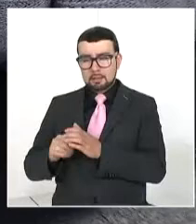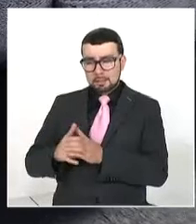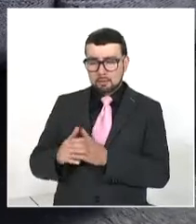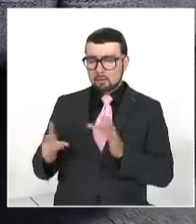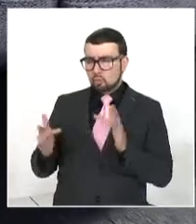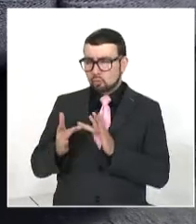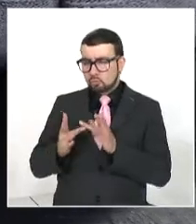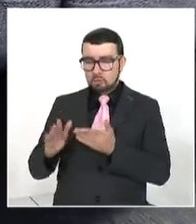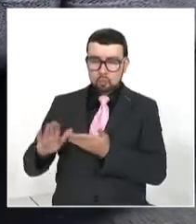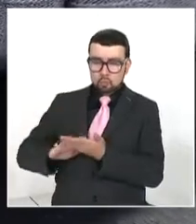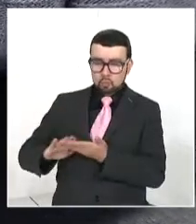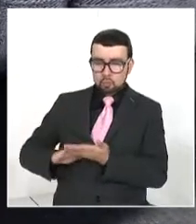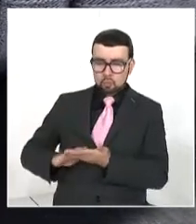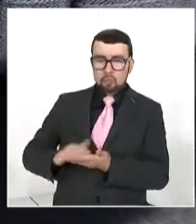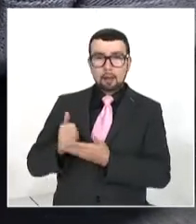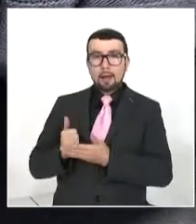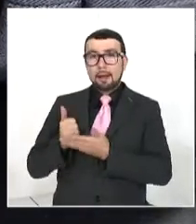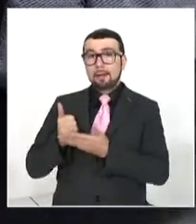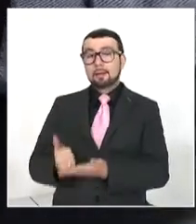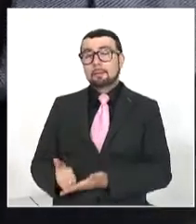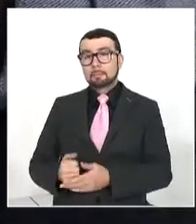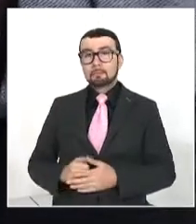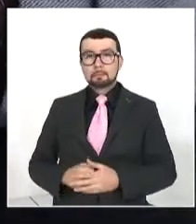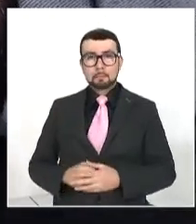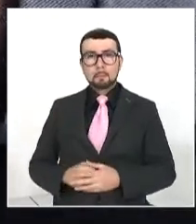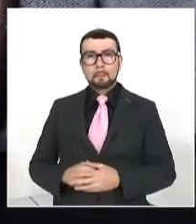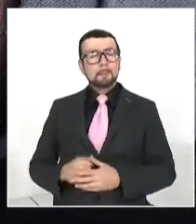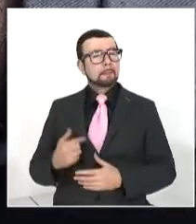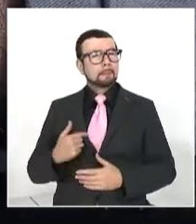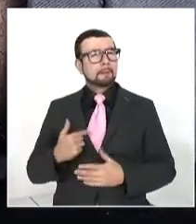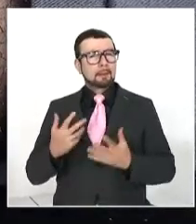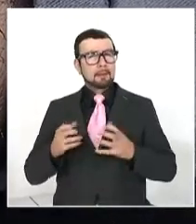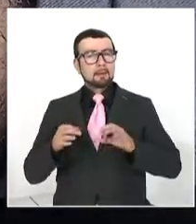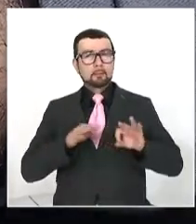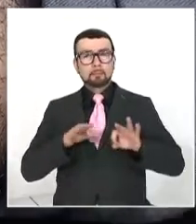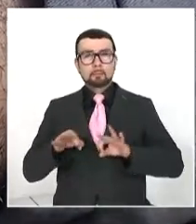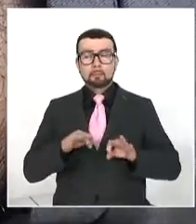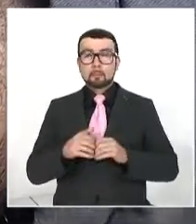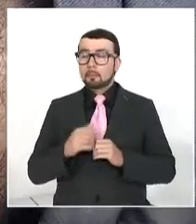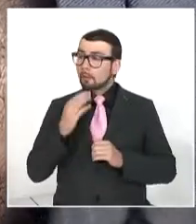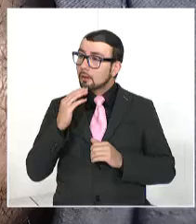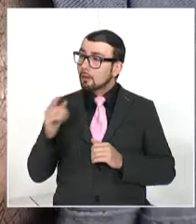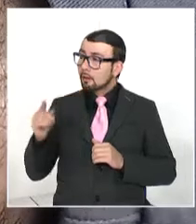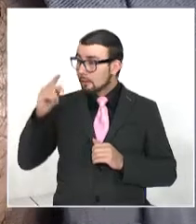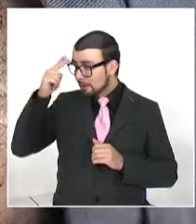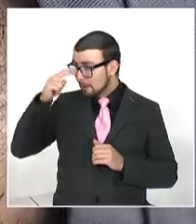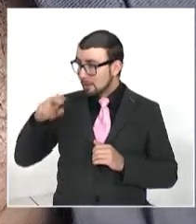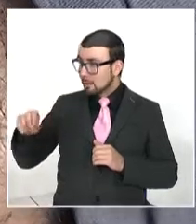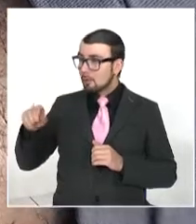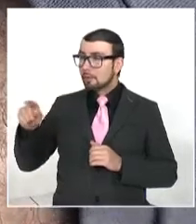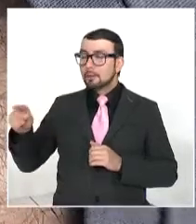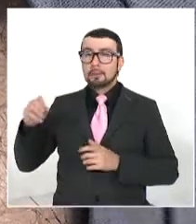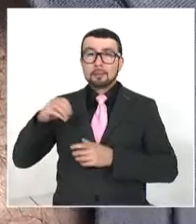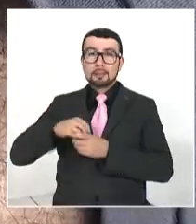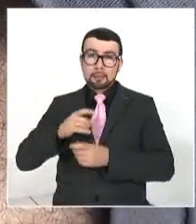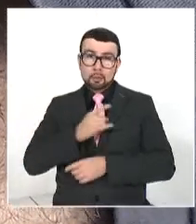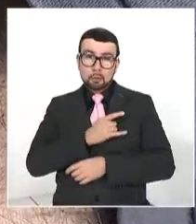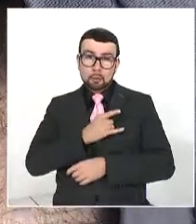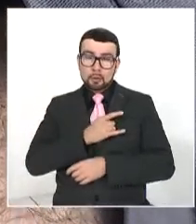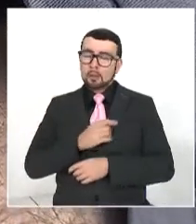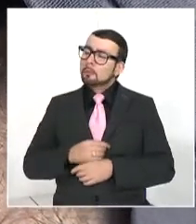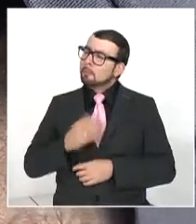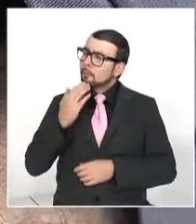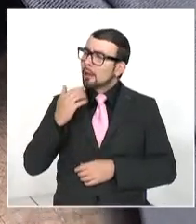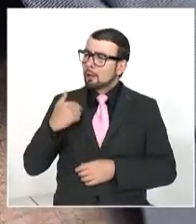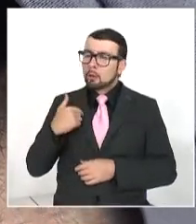parte neurosensorial. Yo les quiero contar algo, ahora que mi hijo está en las universidades. Cuando